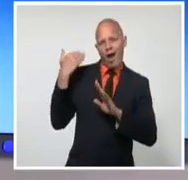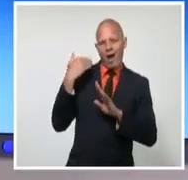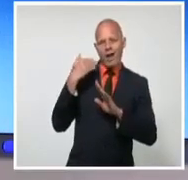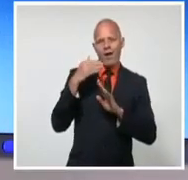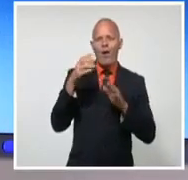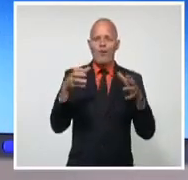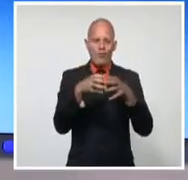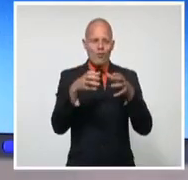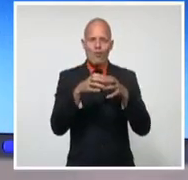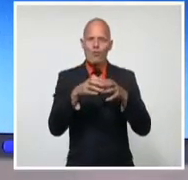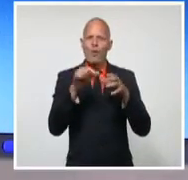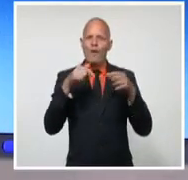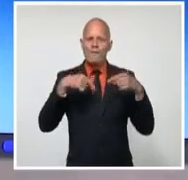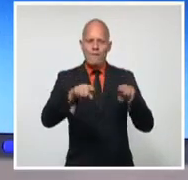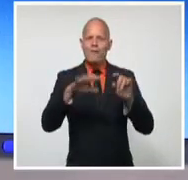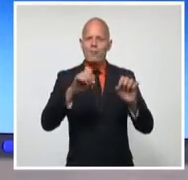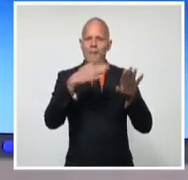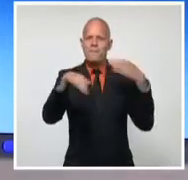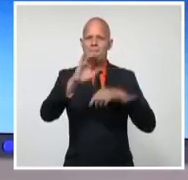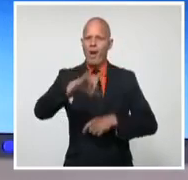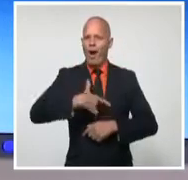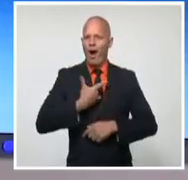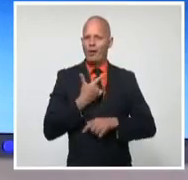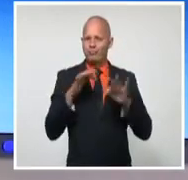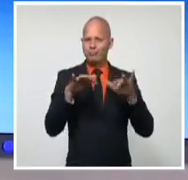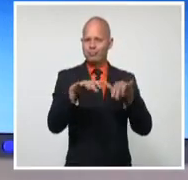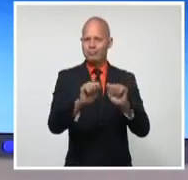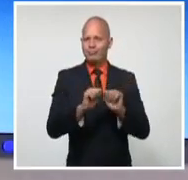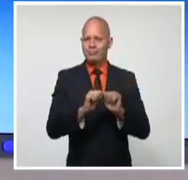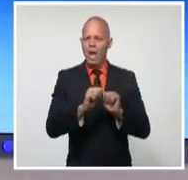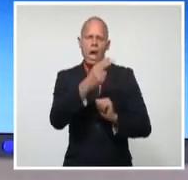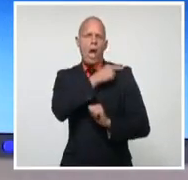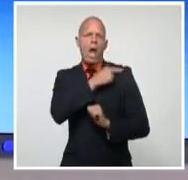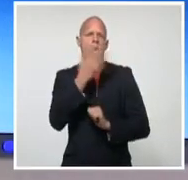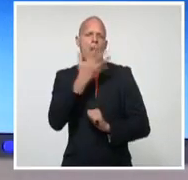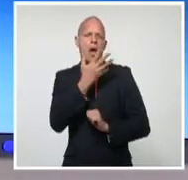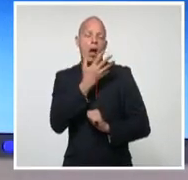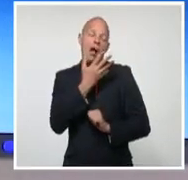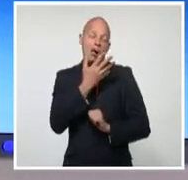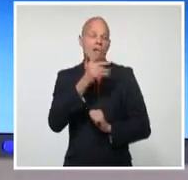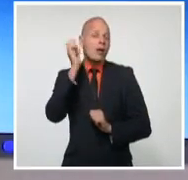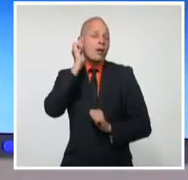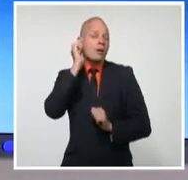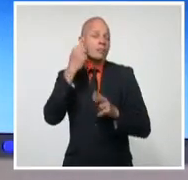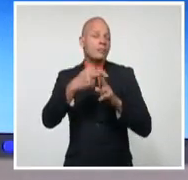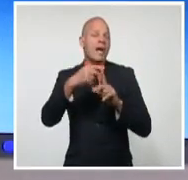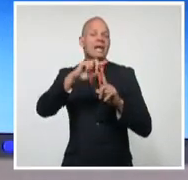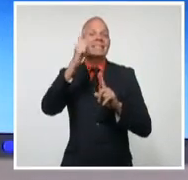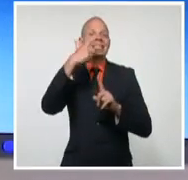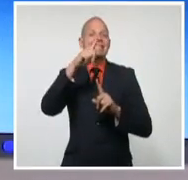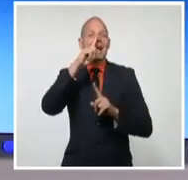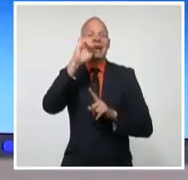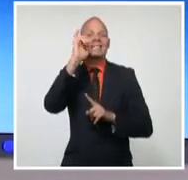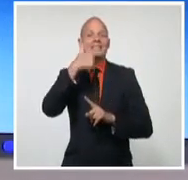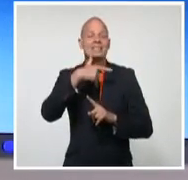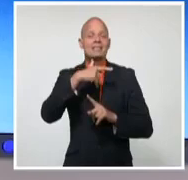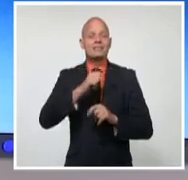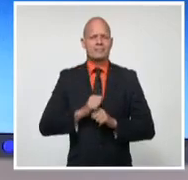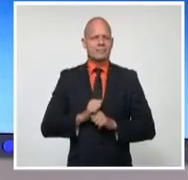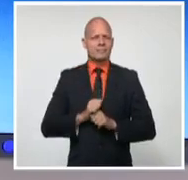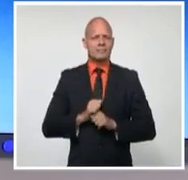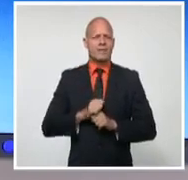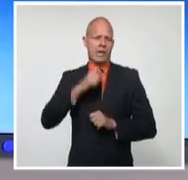Tania Bruguera. ¿Y se acuerdan de la madrina? Síganme, la jefa del programa Cuba del Instituto Nacional Demócrata de los